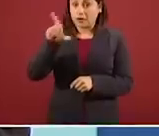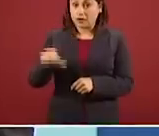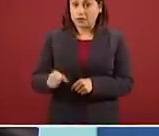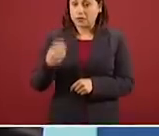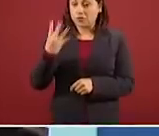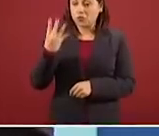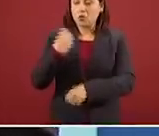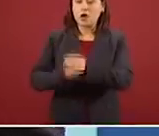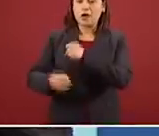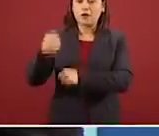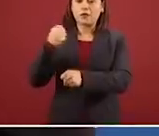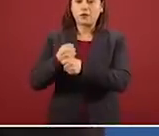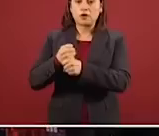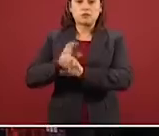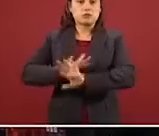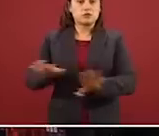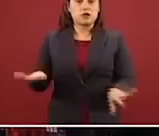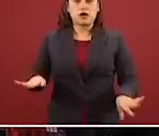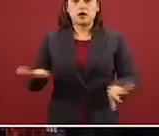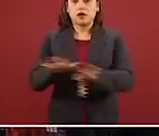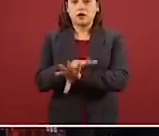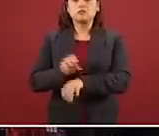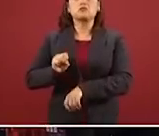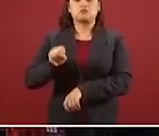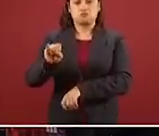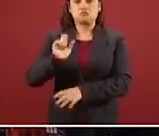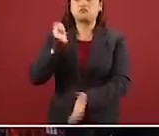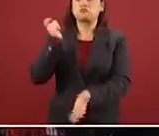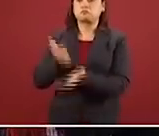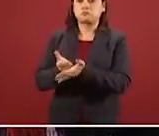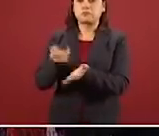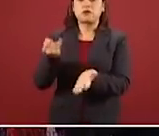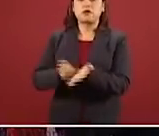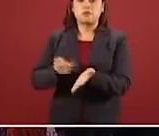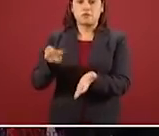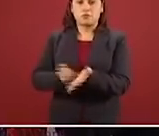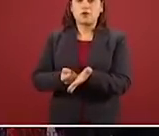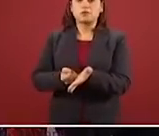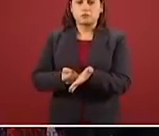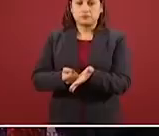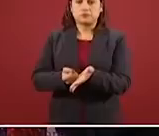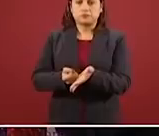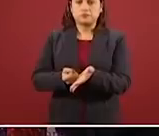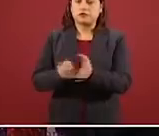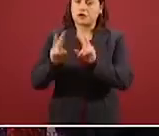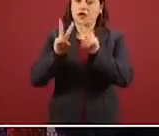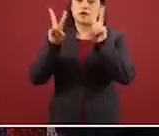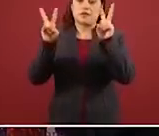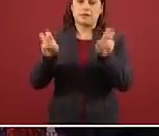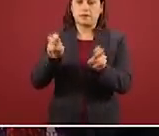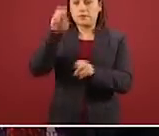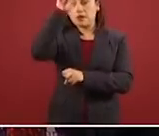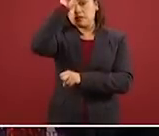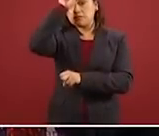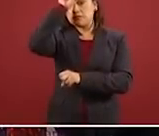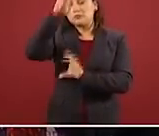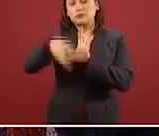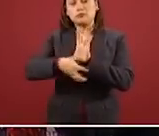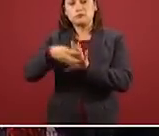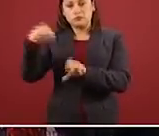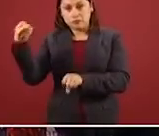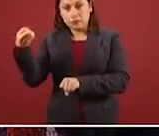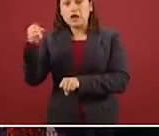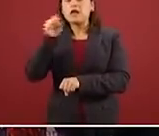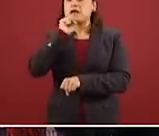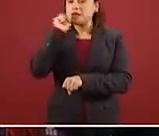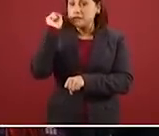pago de impuestos por la extracción de minerales y también por mantener